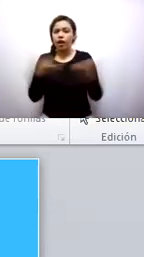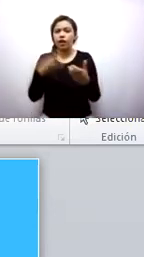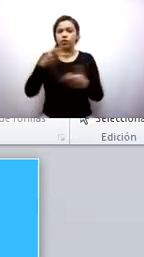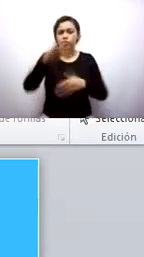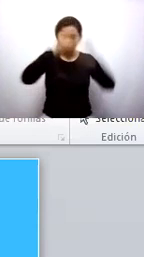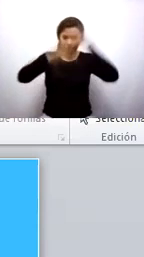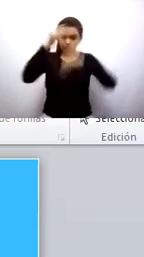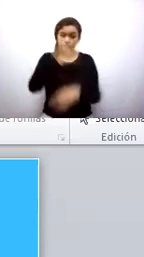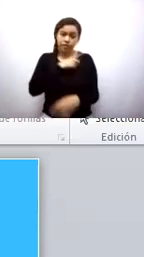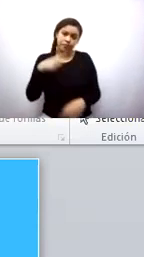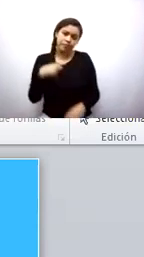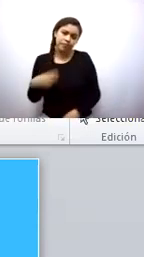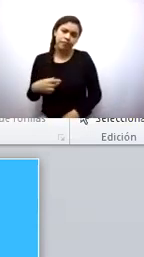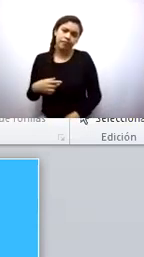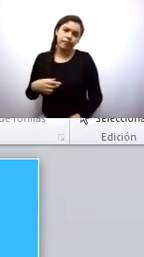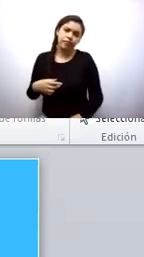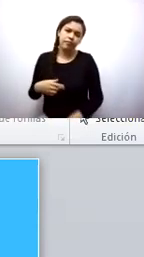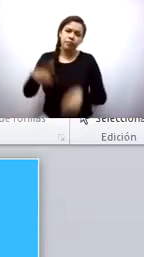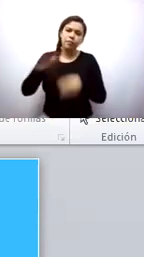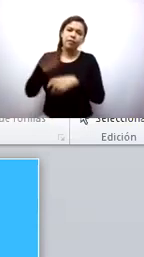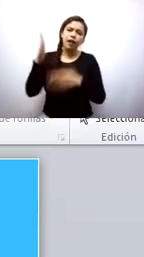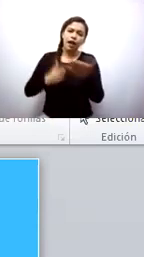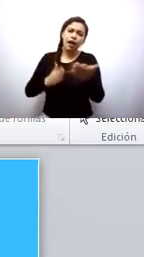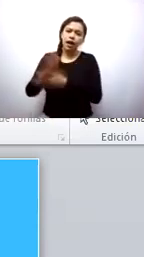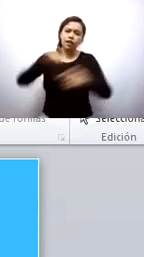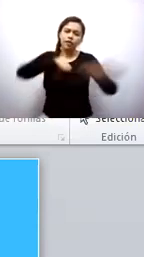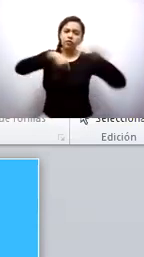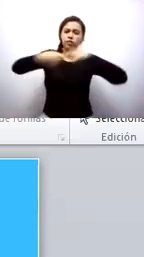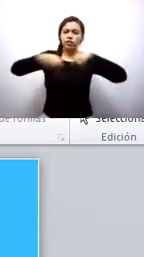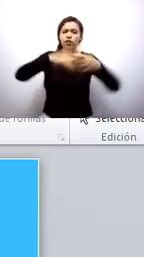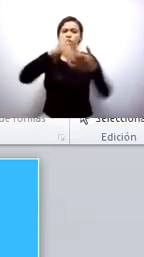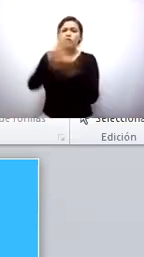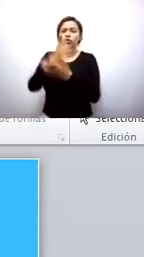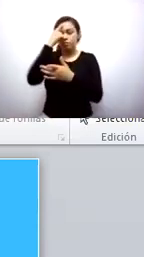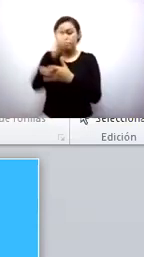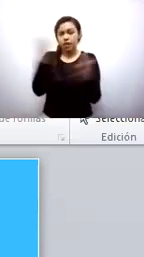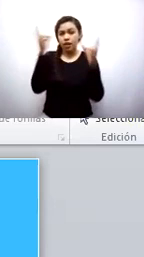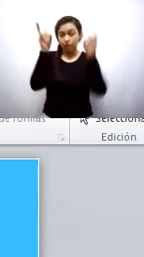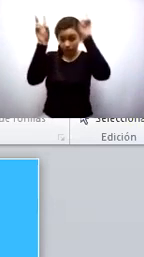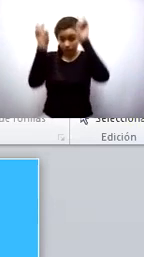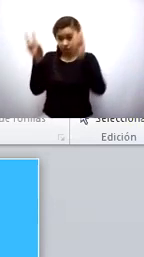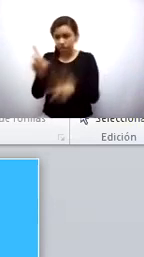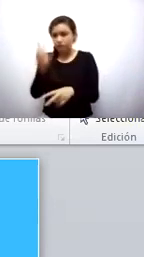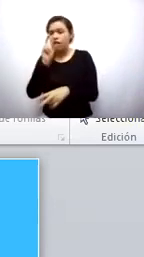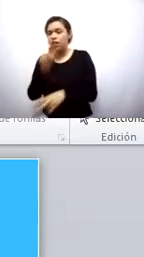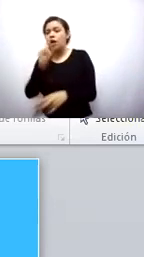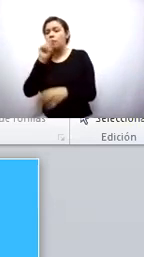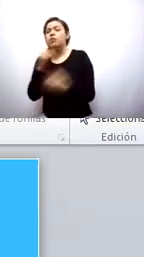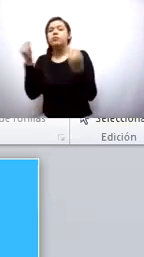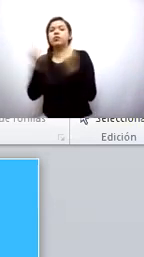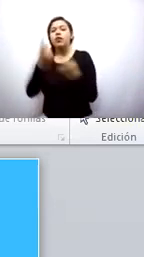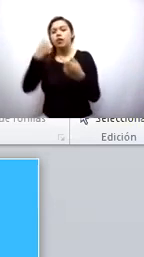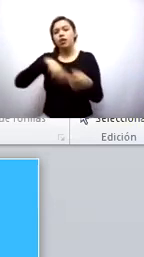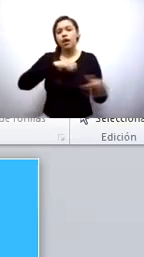aprendizaje. Aumentar la accesibilidad y la flexibilidad no solo de contenidos, sino de dinámicas y de la manera en que nosotros